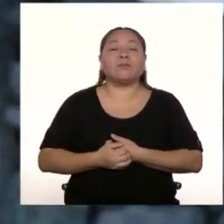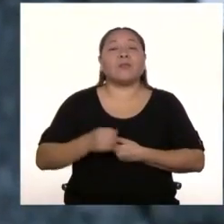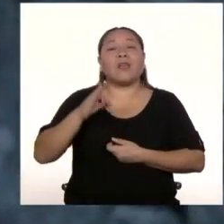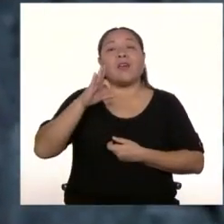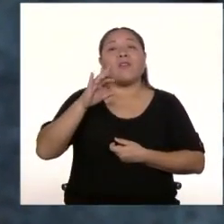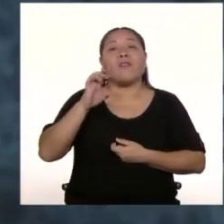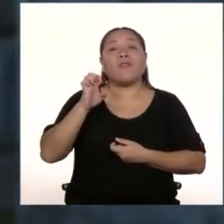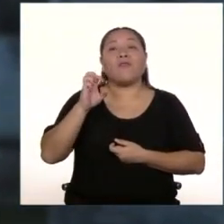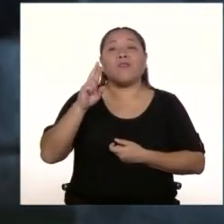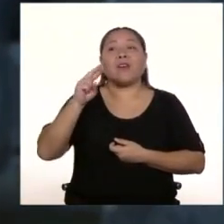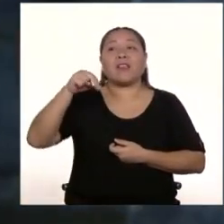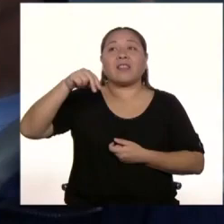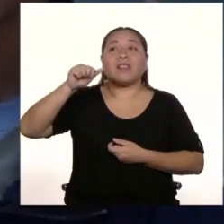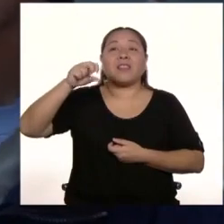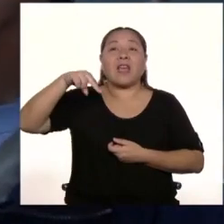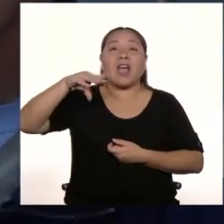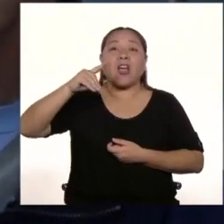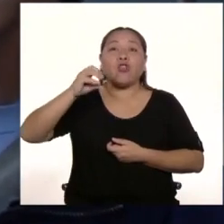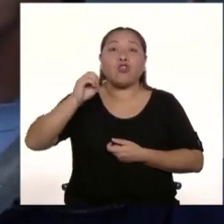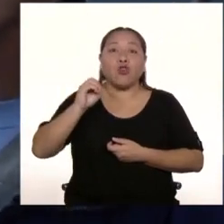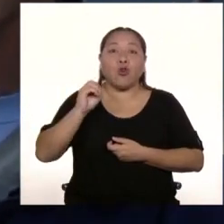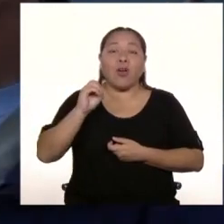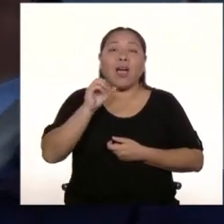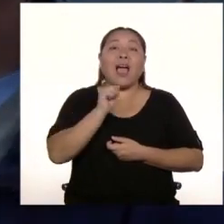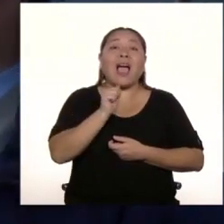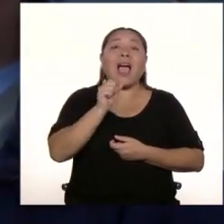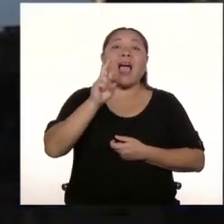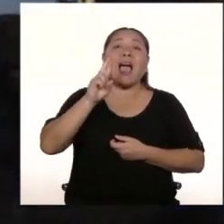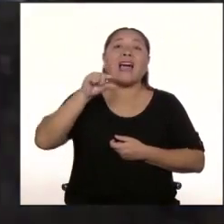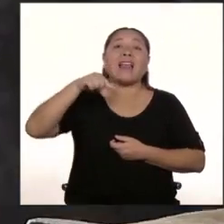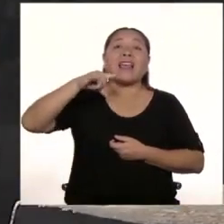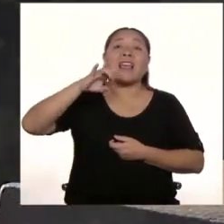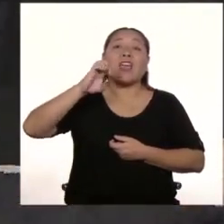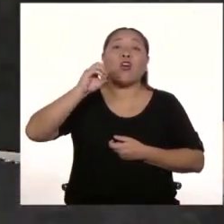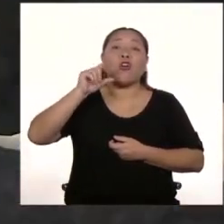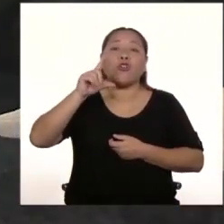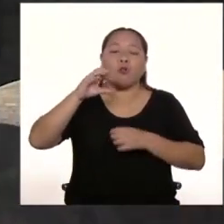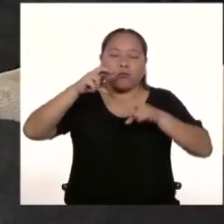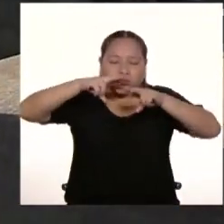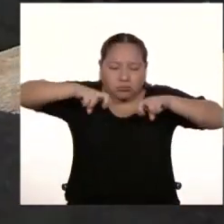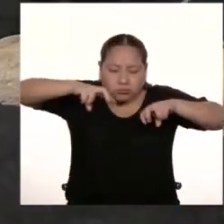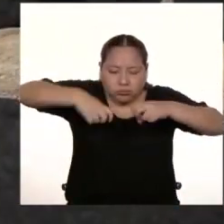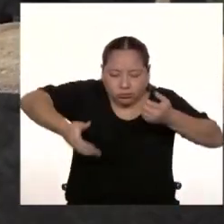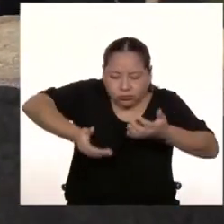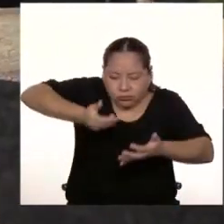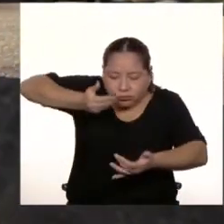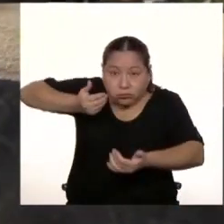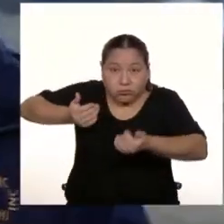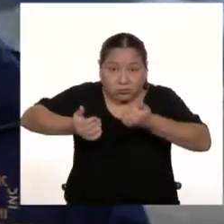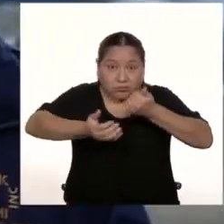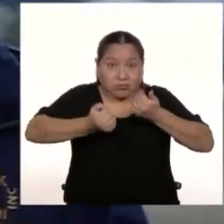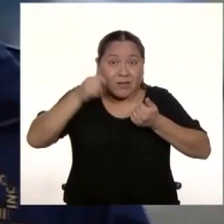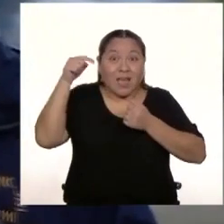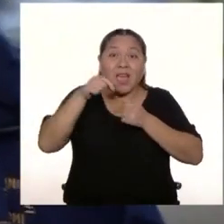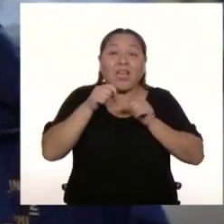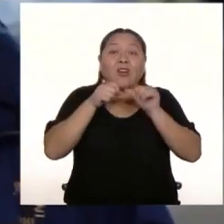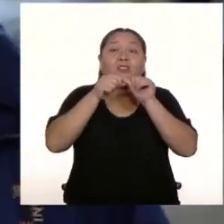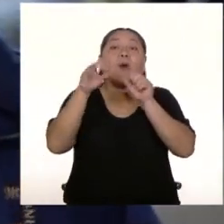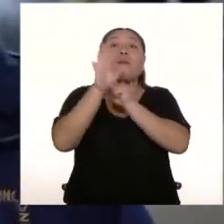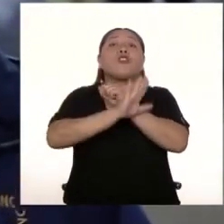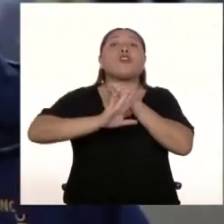Fernando Astete, arqueólogo que ha dedicado su vida a entender y proteger la ciudad de piedra más extraordinaria del